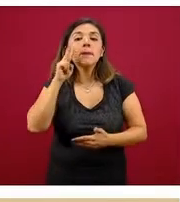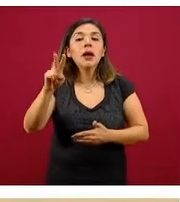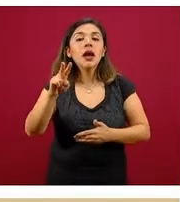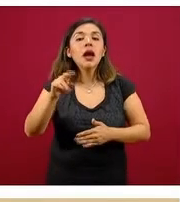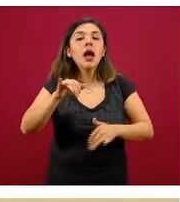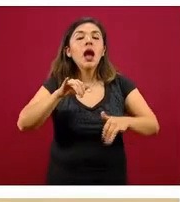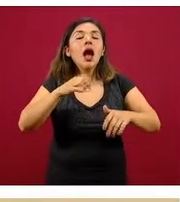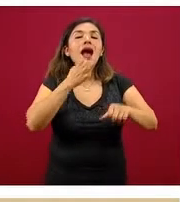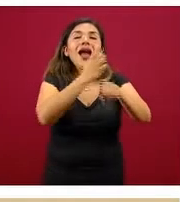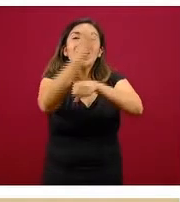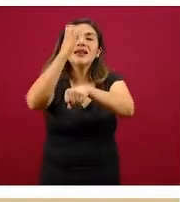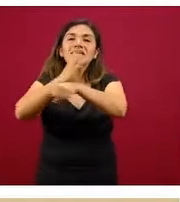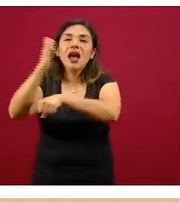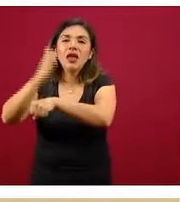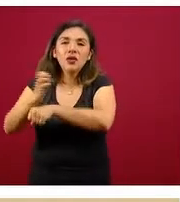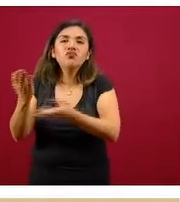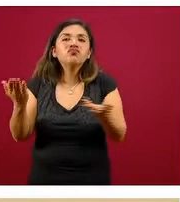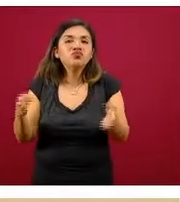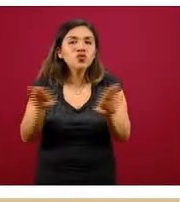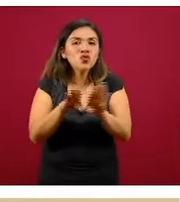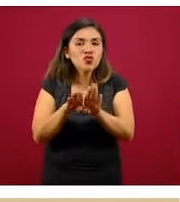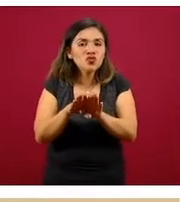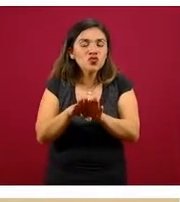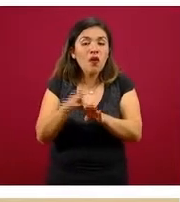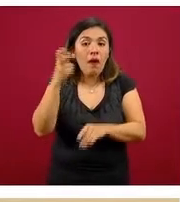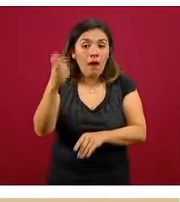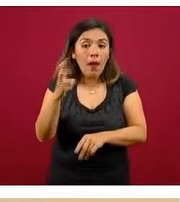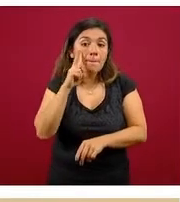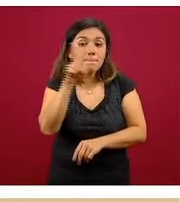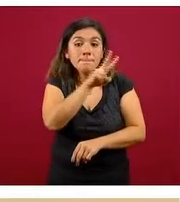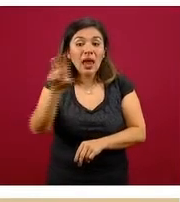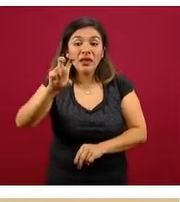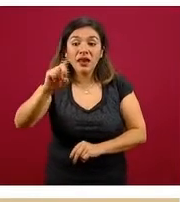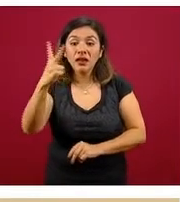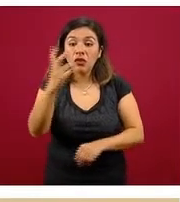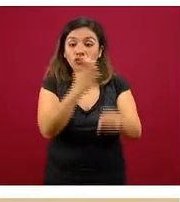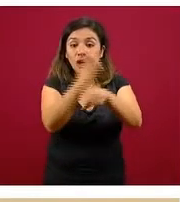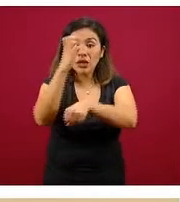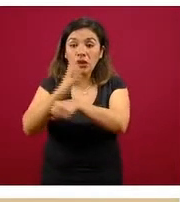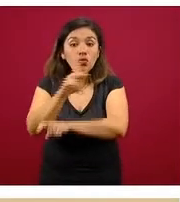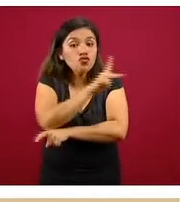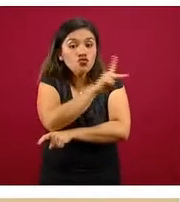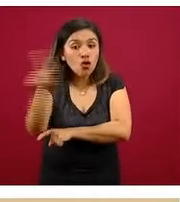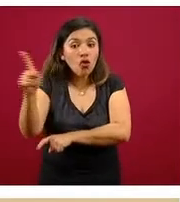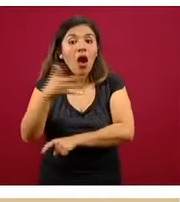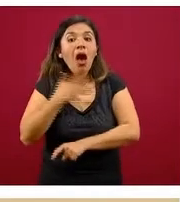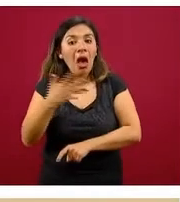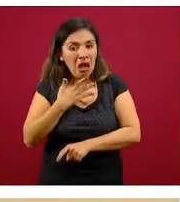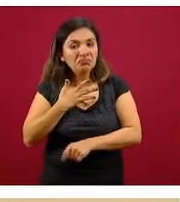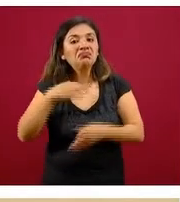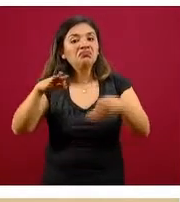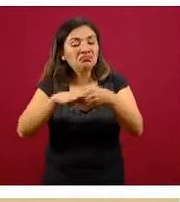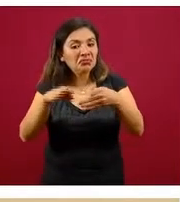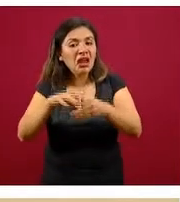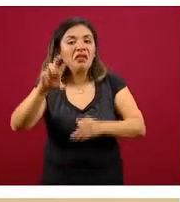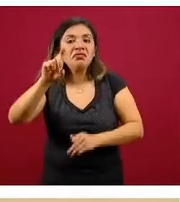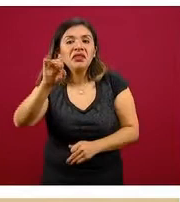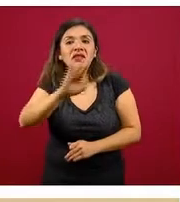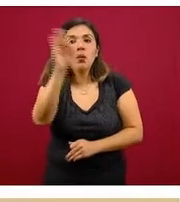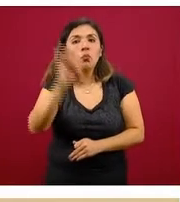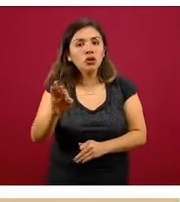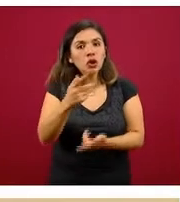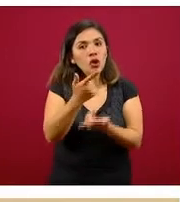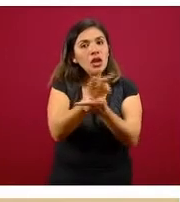diferentes entidades federativas. Aquí podemos verlas para las 32 entidades. Todas tienen al menos un 30%